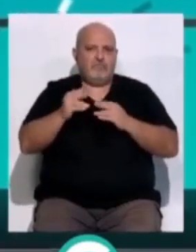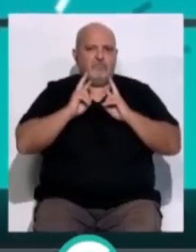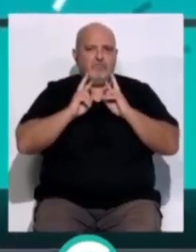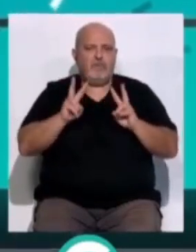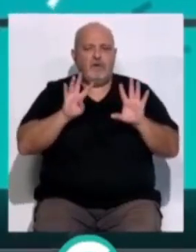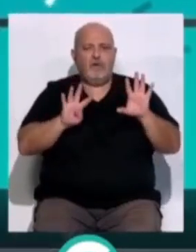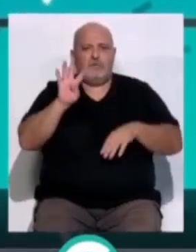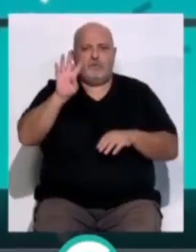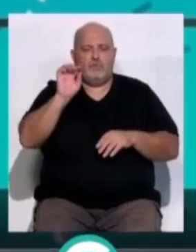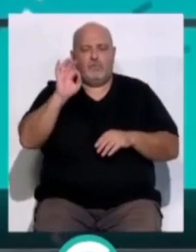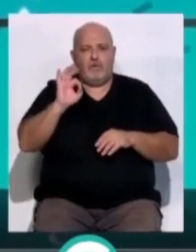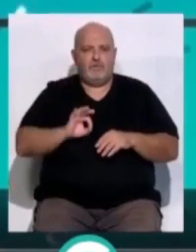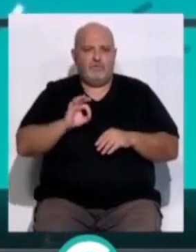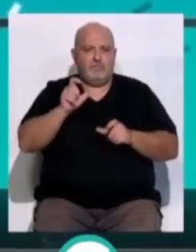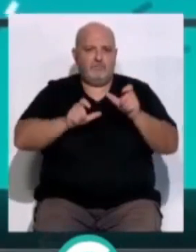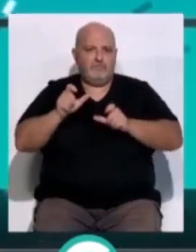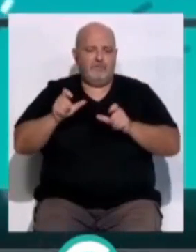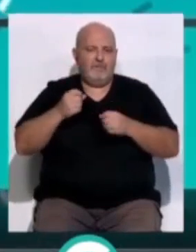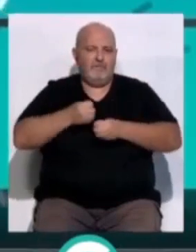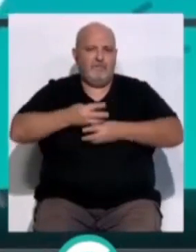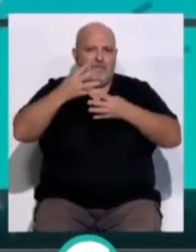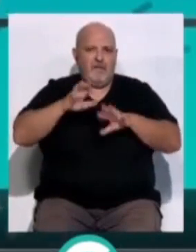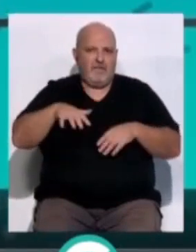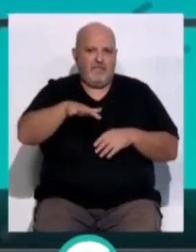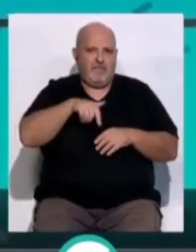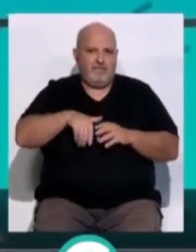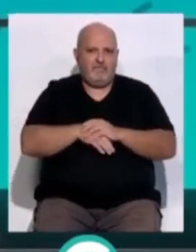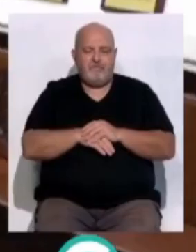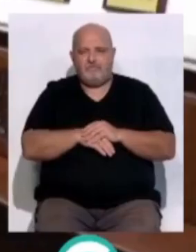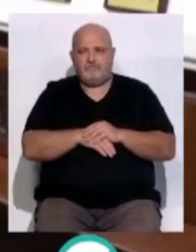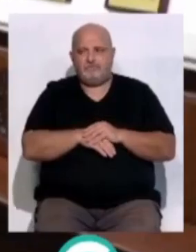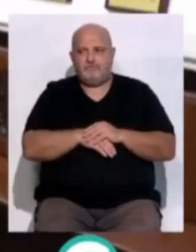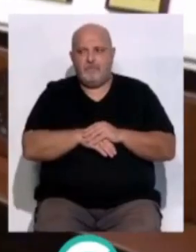al 94% de las viviendas de la ciudad.